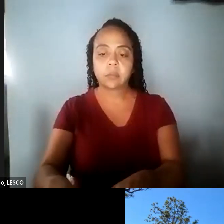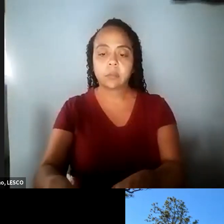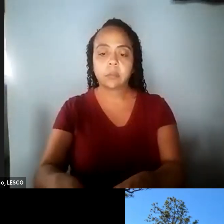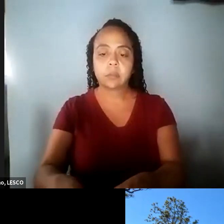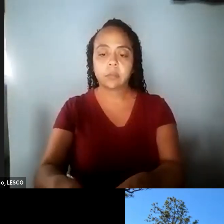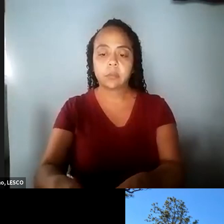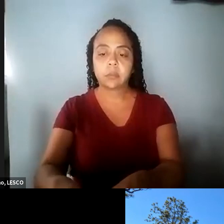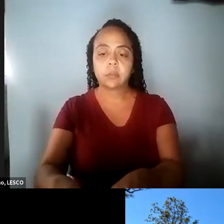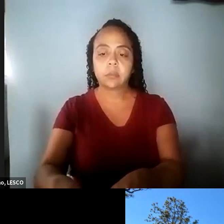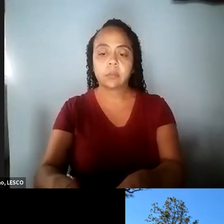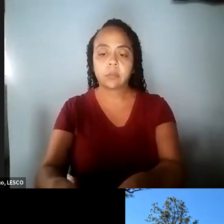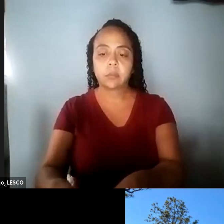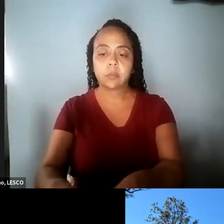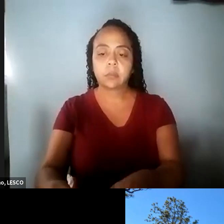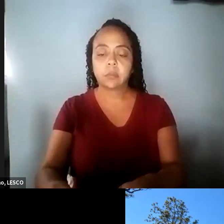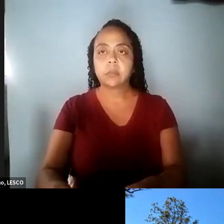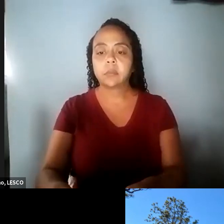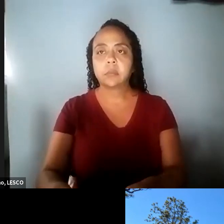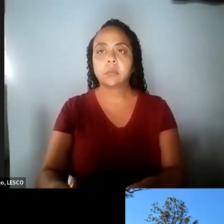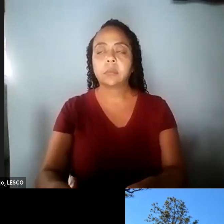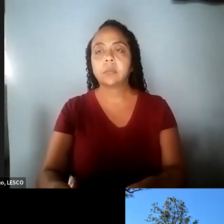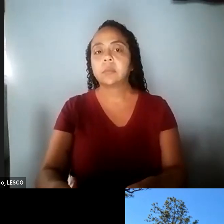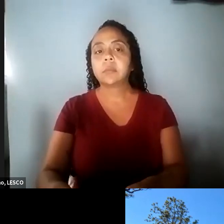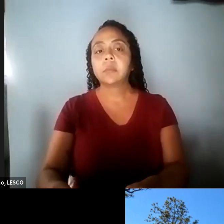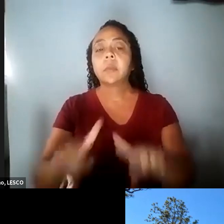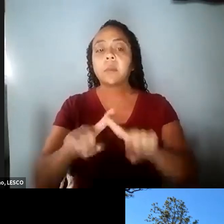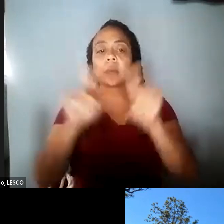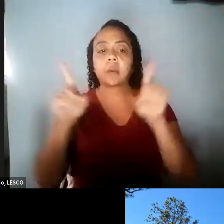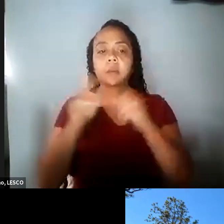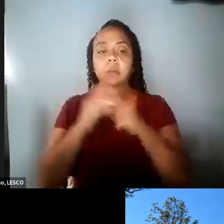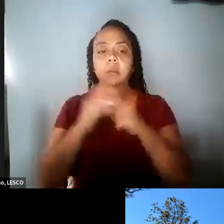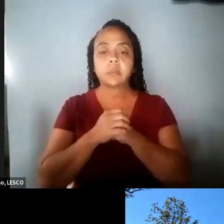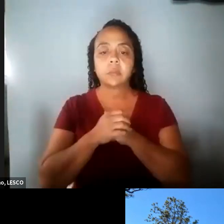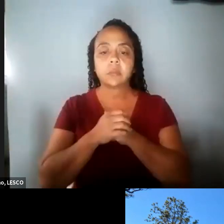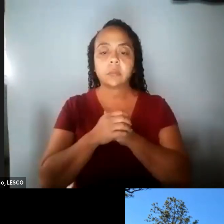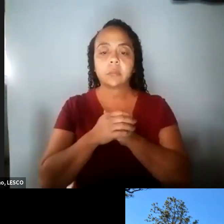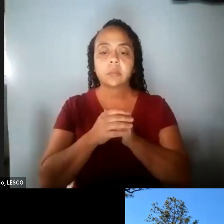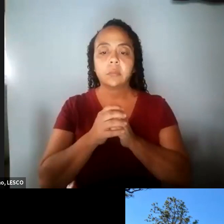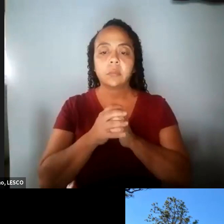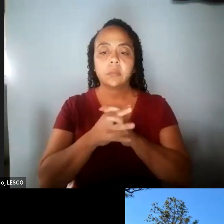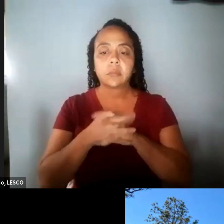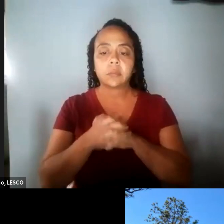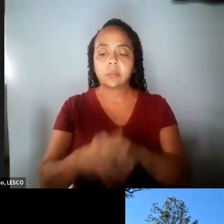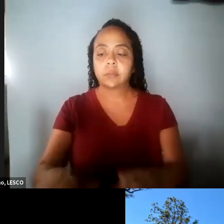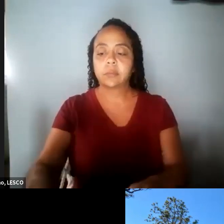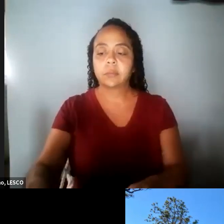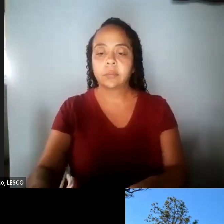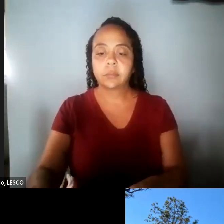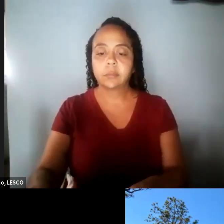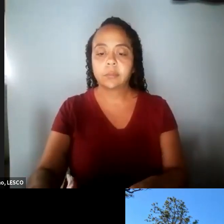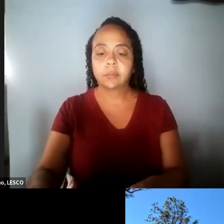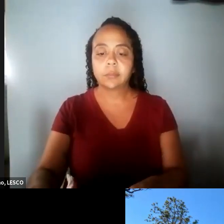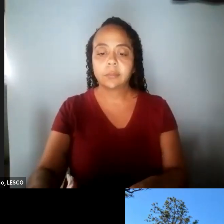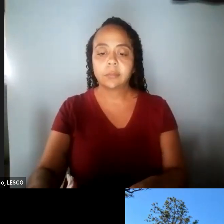sector al que ustedes pertenezcan vean pero cuáles son los retos que tenemos como sector empresarial para prevenir